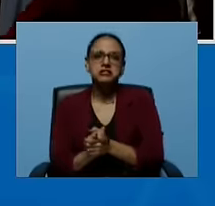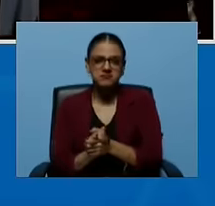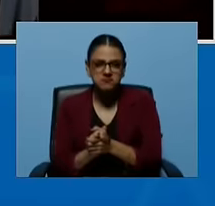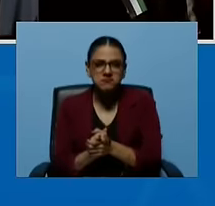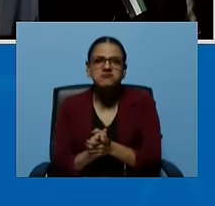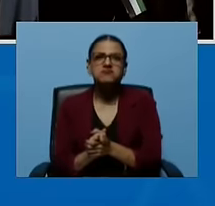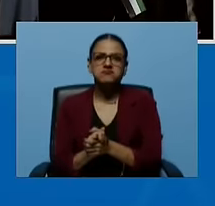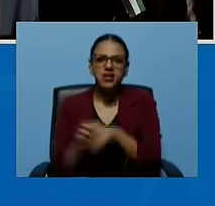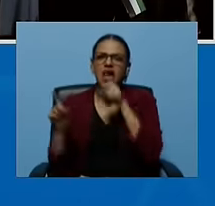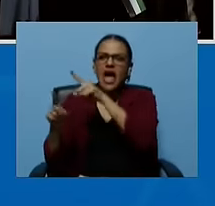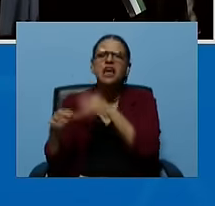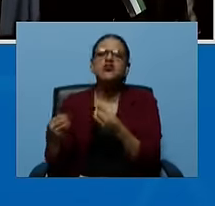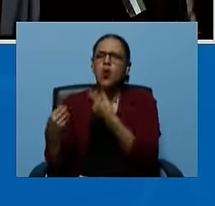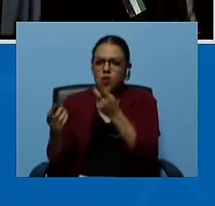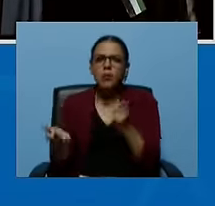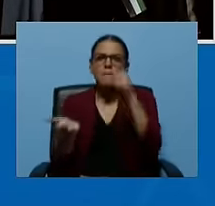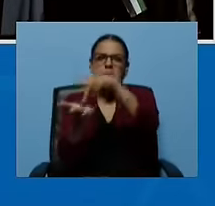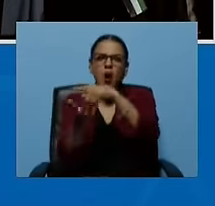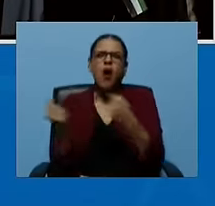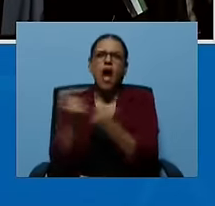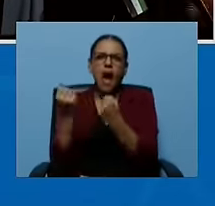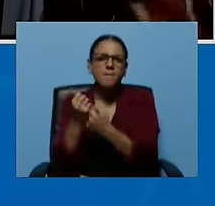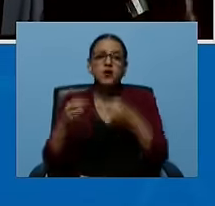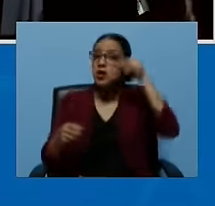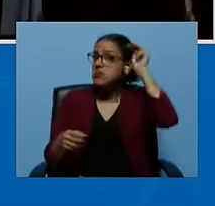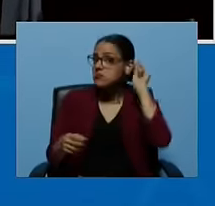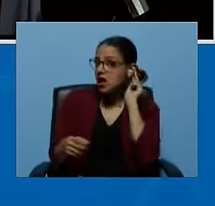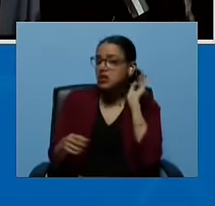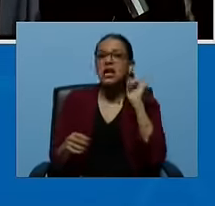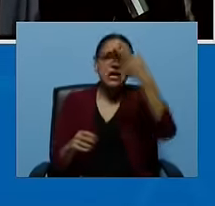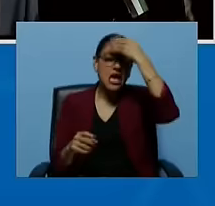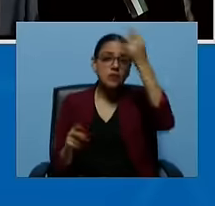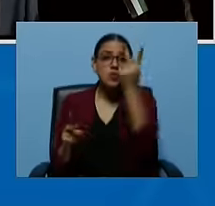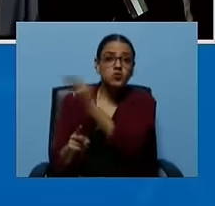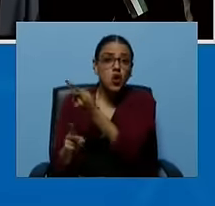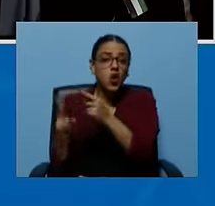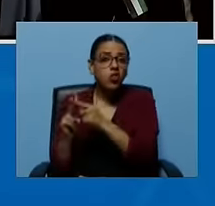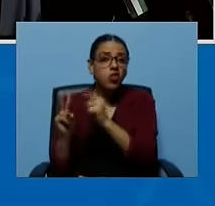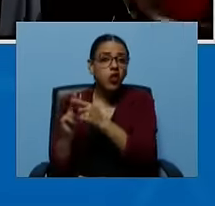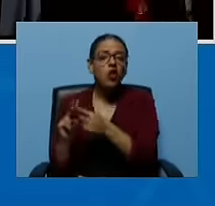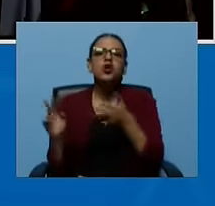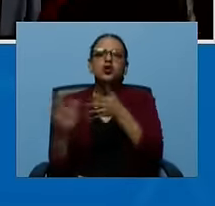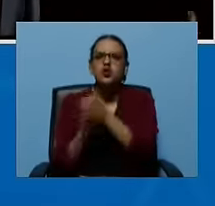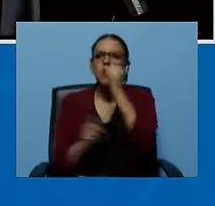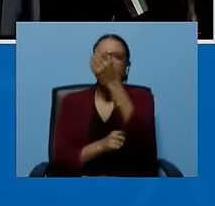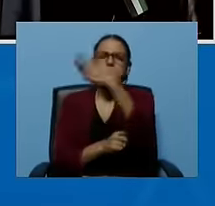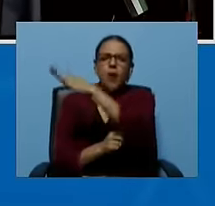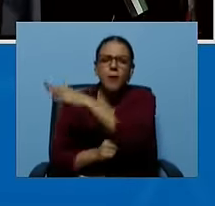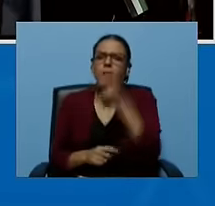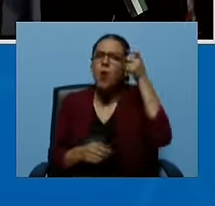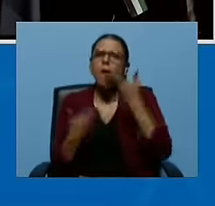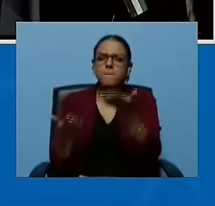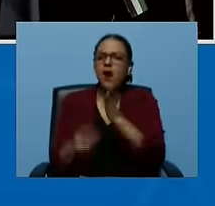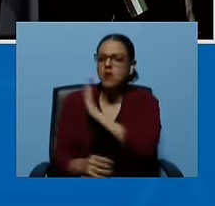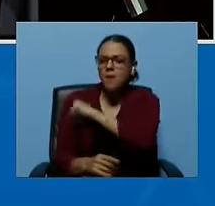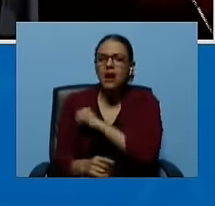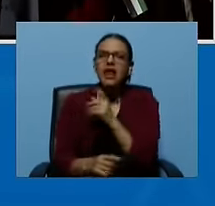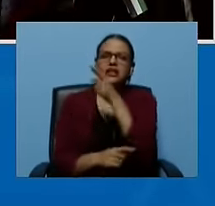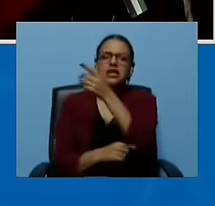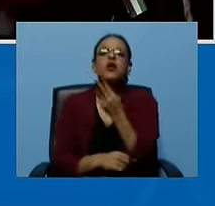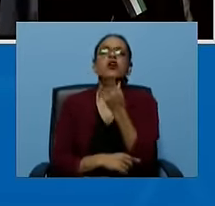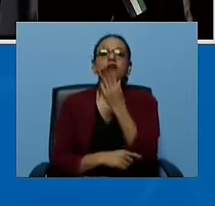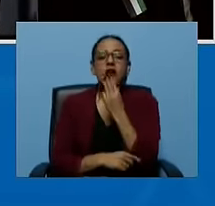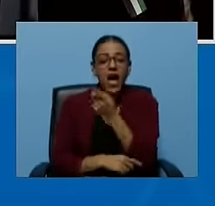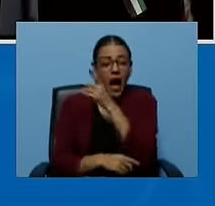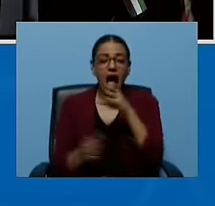Han salido a apoyar la Machado y el González Urrutia la masacre del pueblo palestino en Gaza.